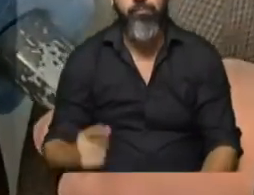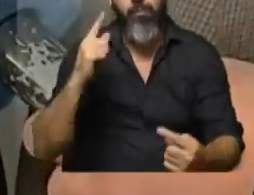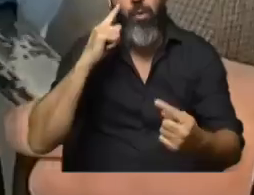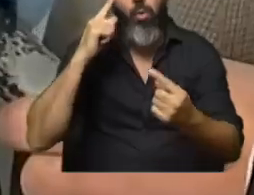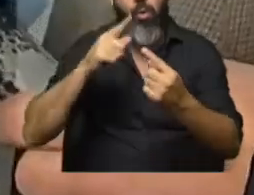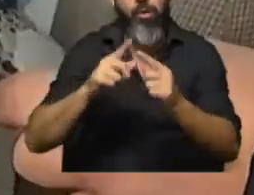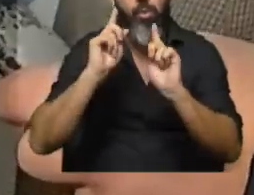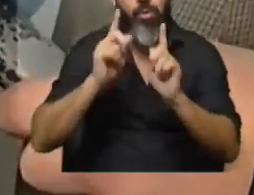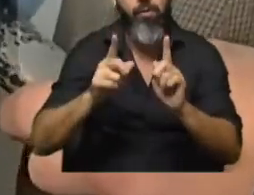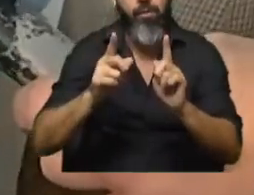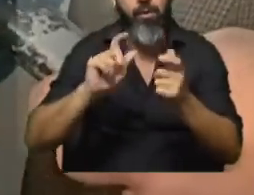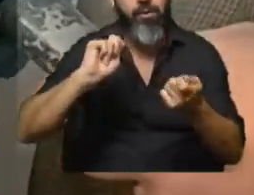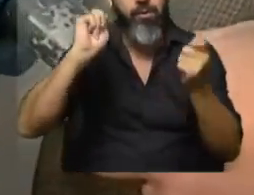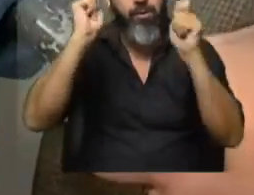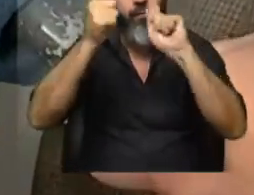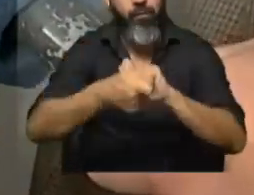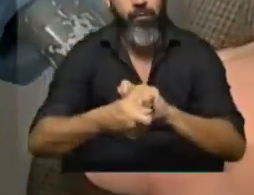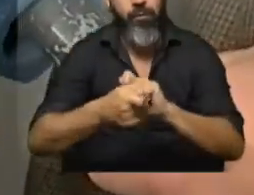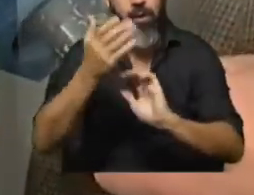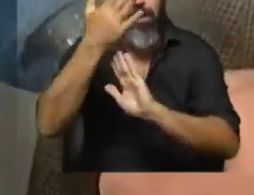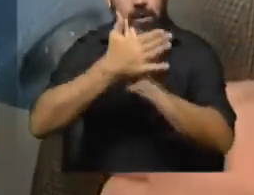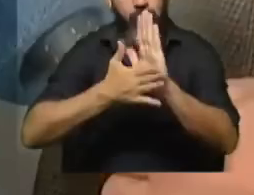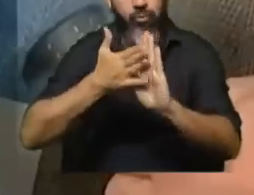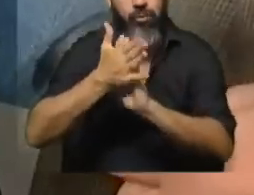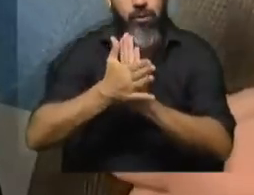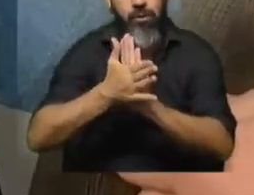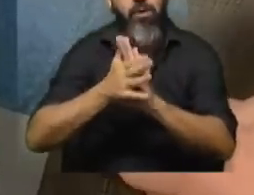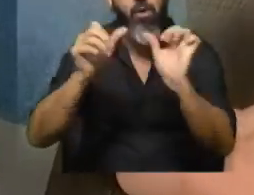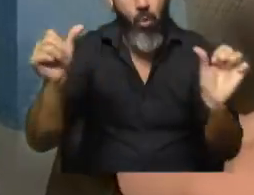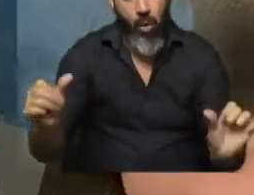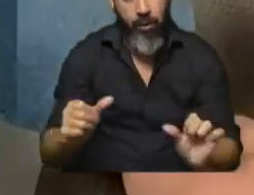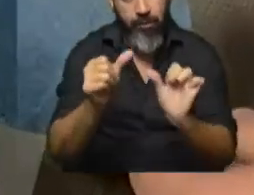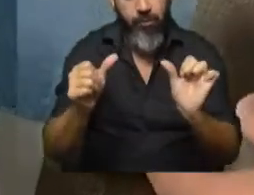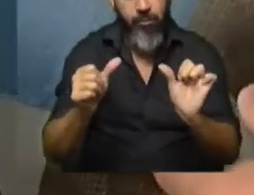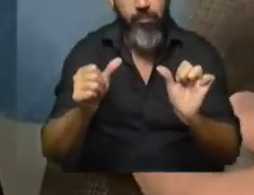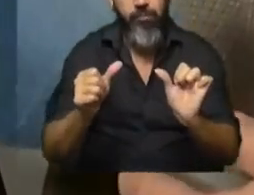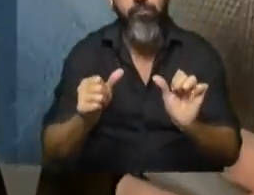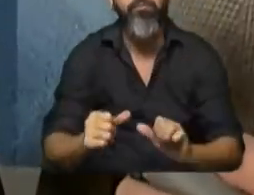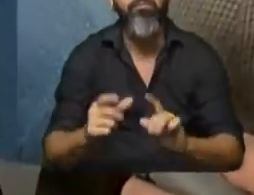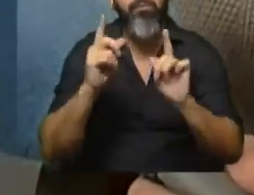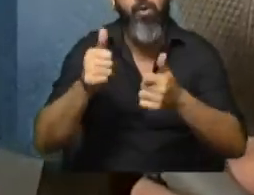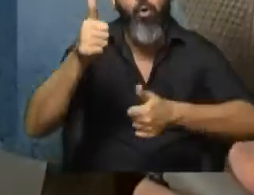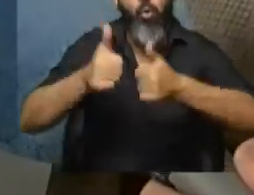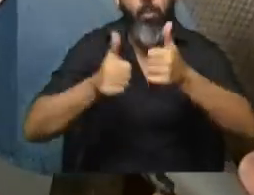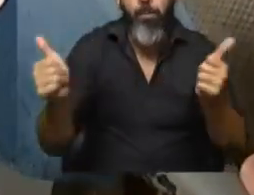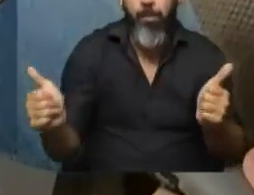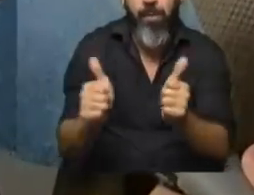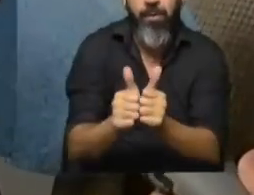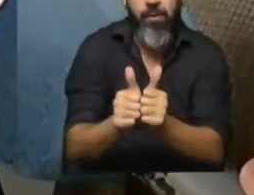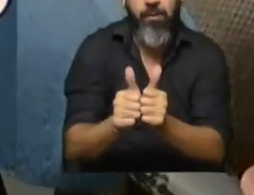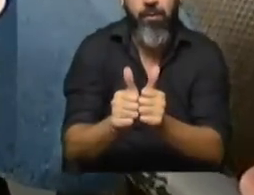tienen que ser las transformaciones que en lo nacional las estamos haciendo queremos competir en conjunto